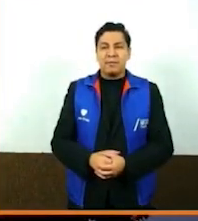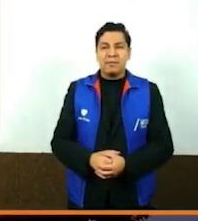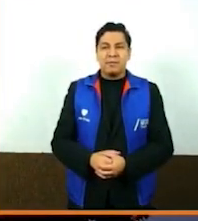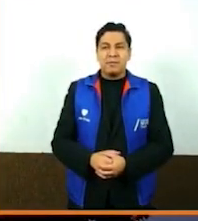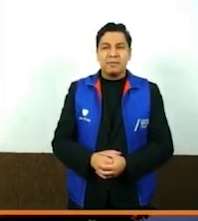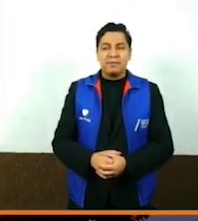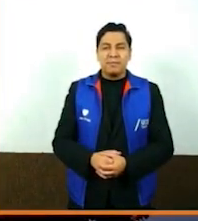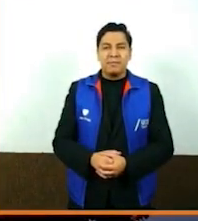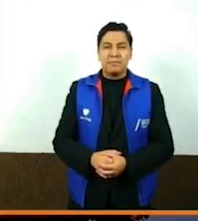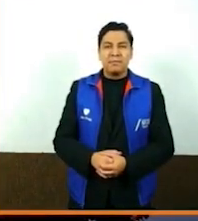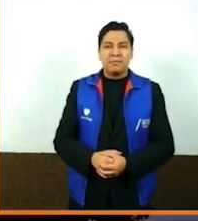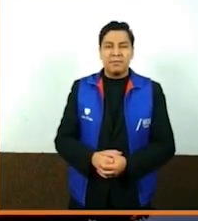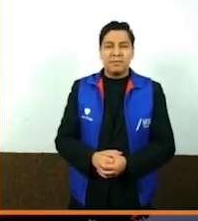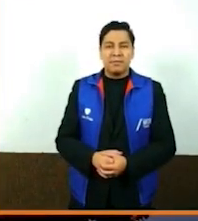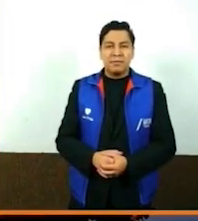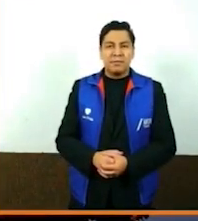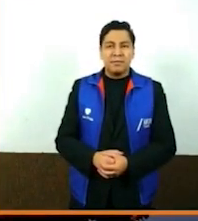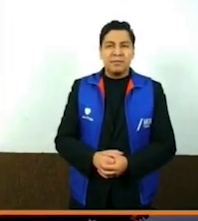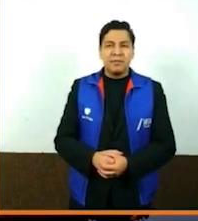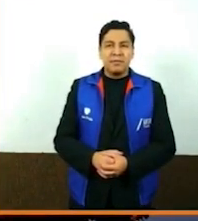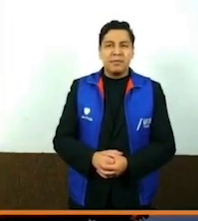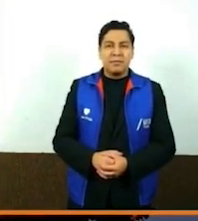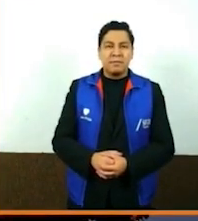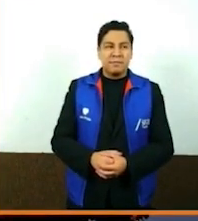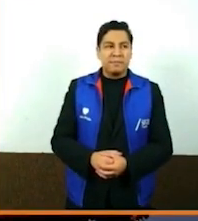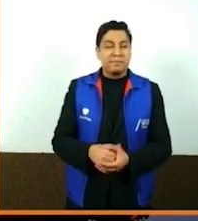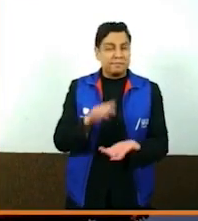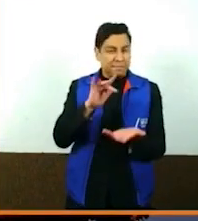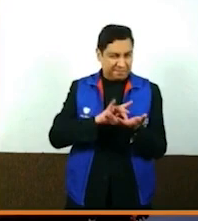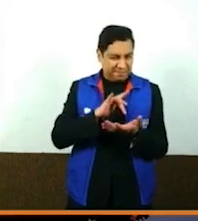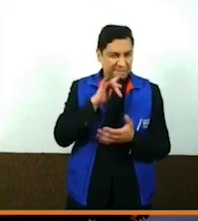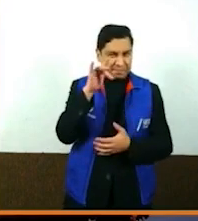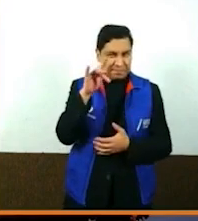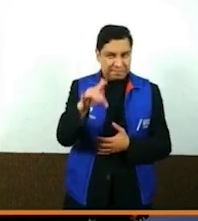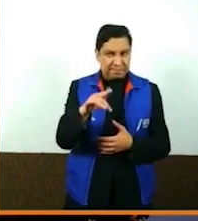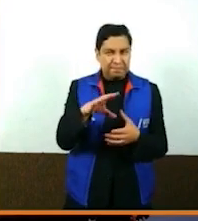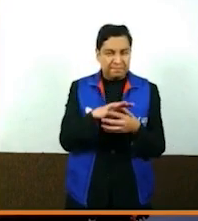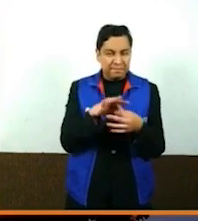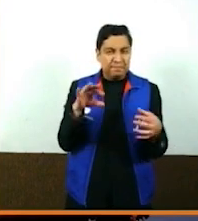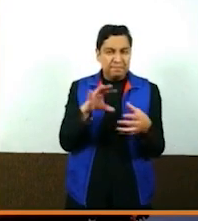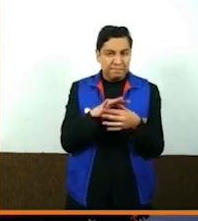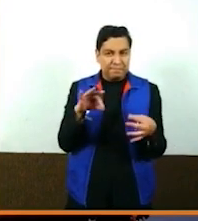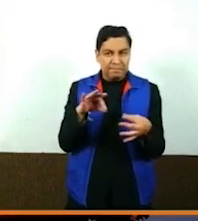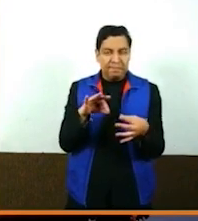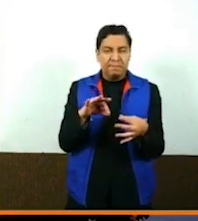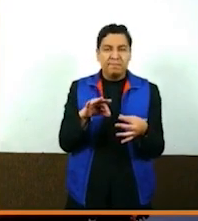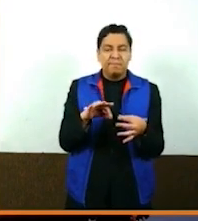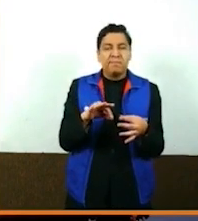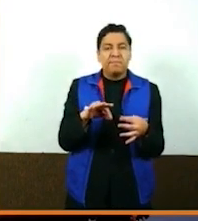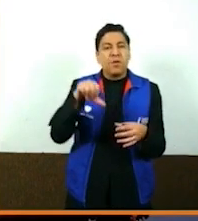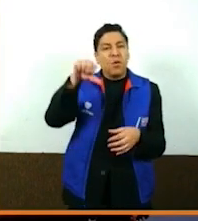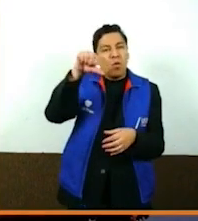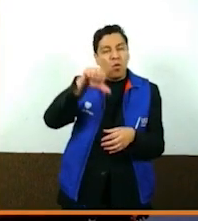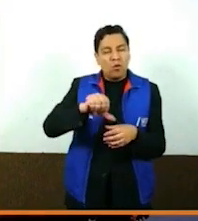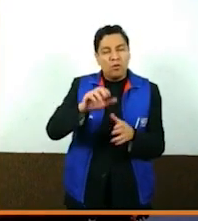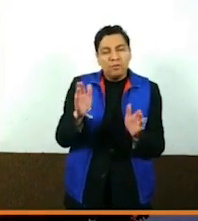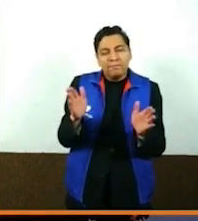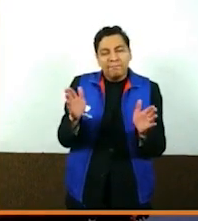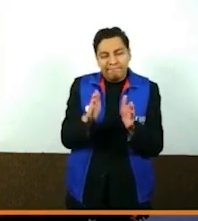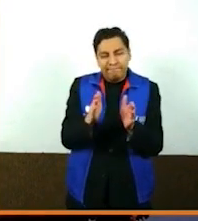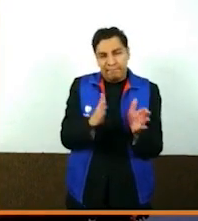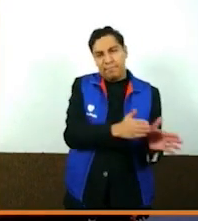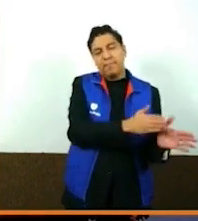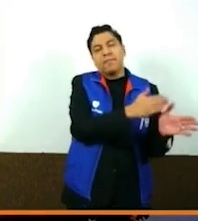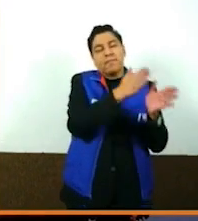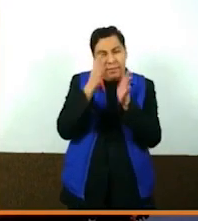Gracias. Gracias por tu mensaje. Y bueno, estamos completando así este primer bloque que tenemos, y ahora